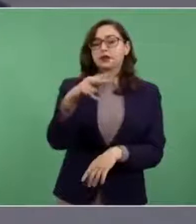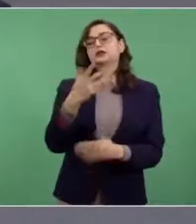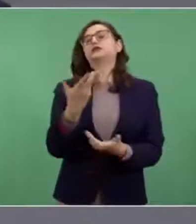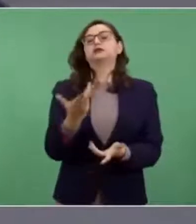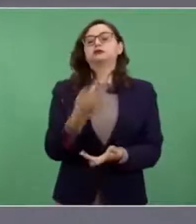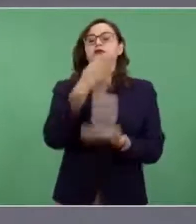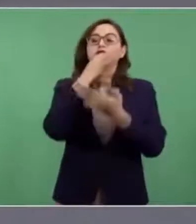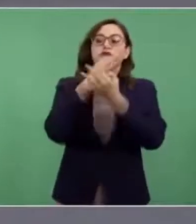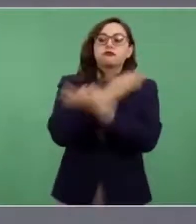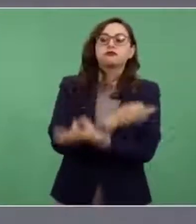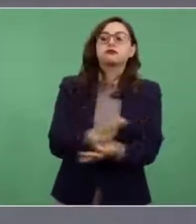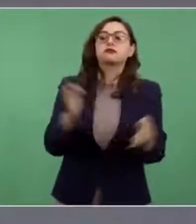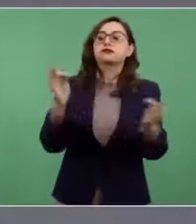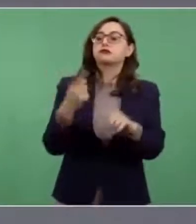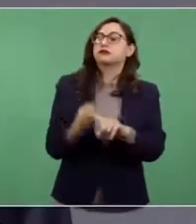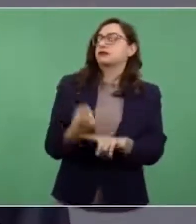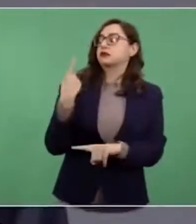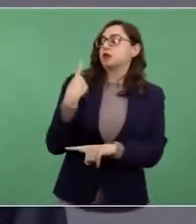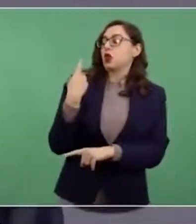pasado fueron de